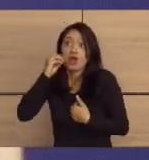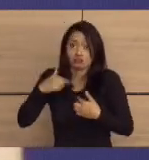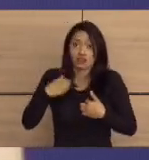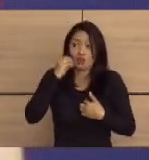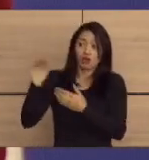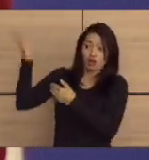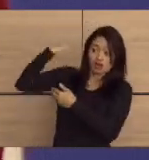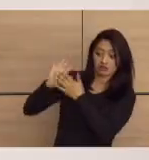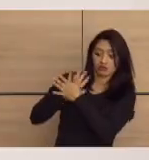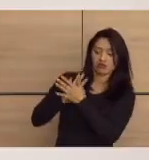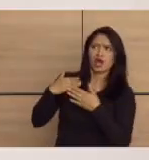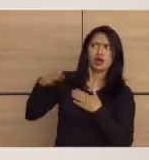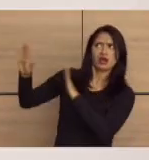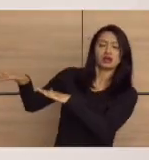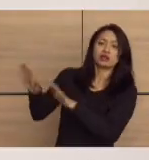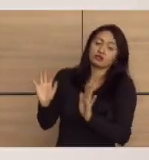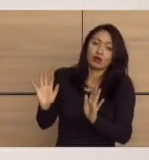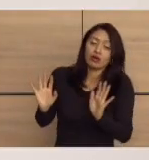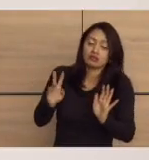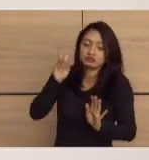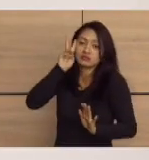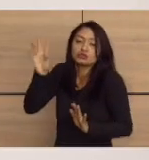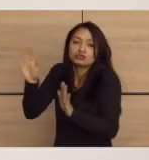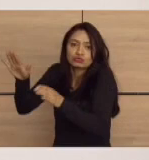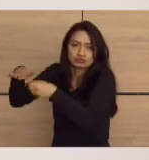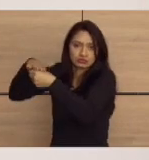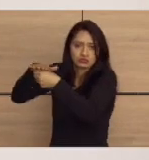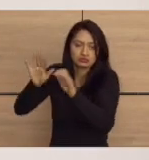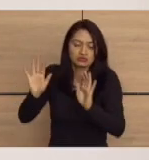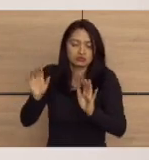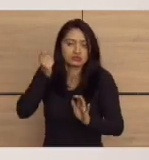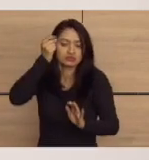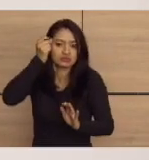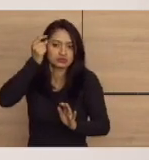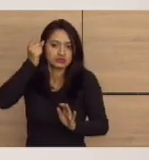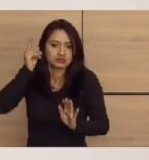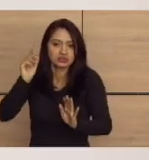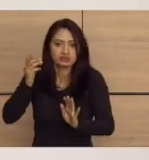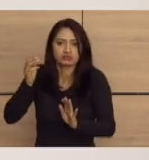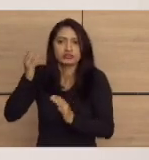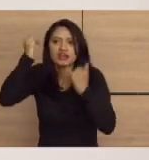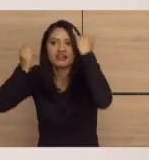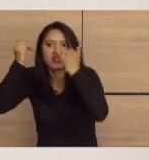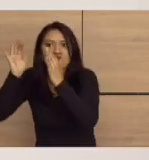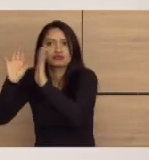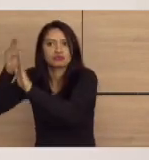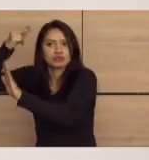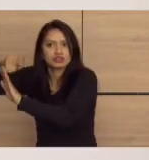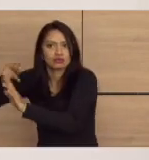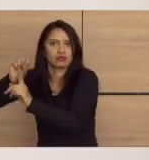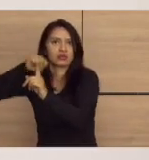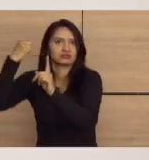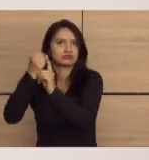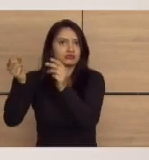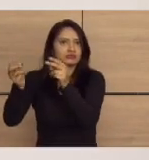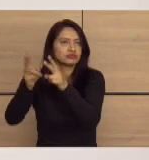ellos, ¿ya? Fue la de su tiempo, entender por qué produjeron esa verdad y esa idea de la historia o la sociedad,